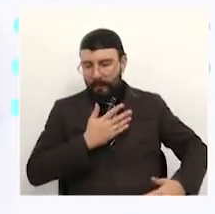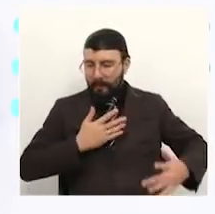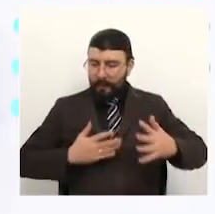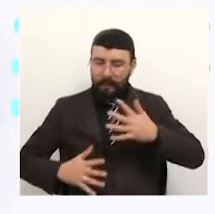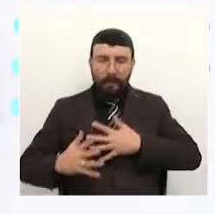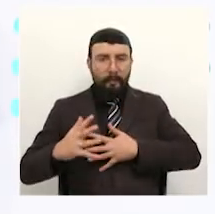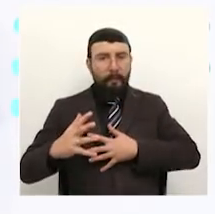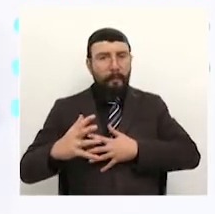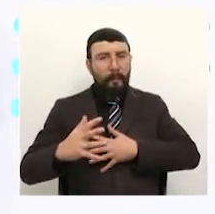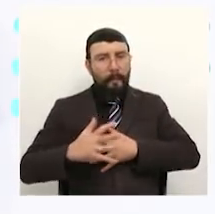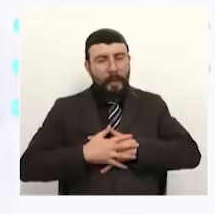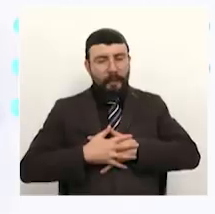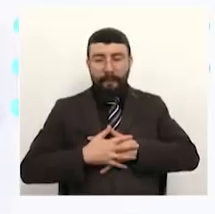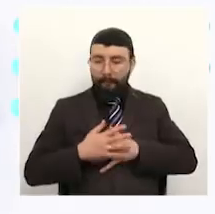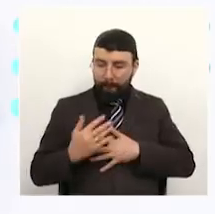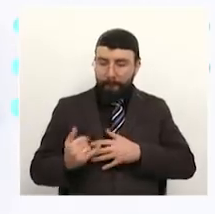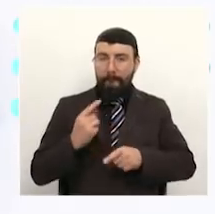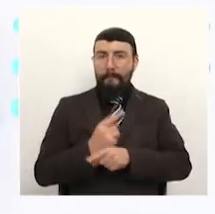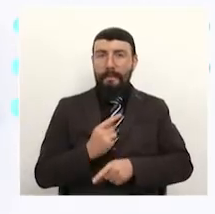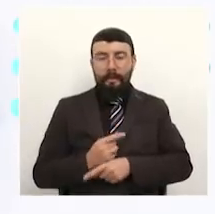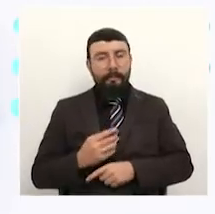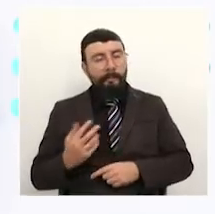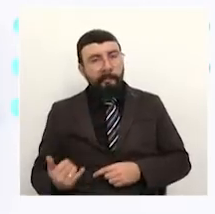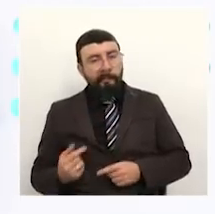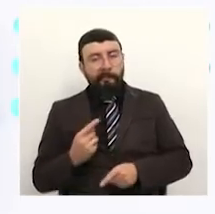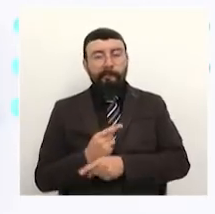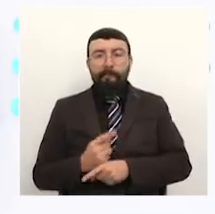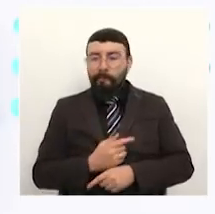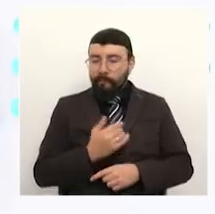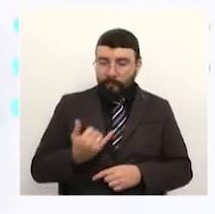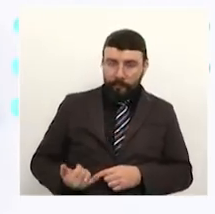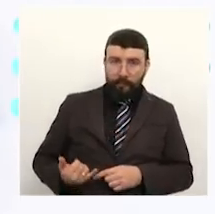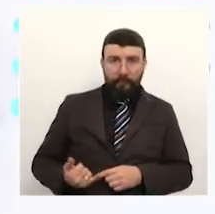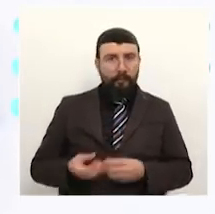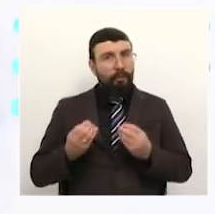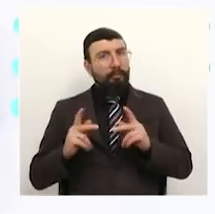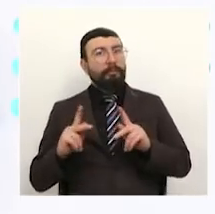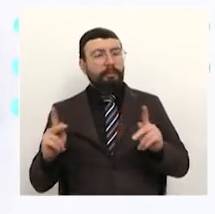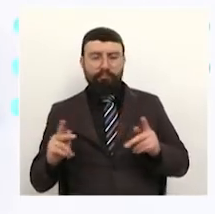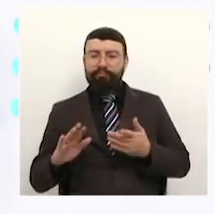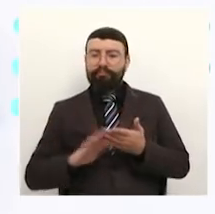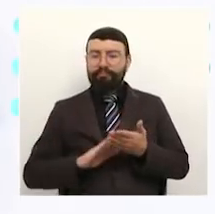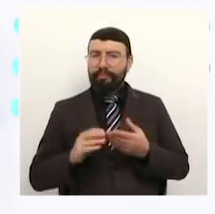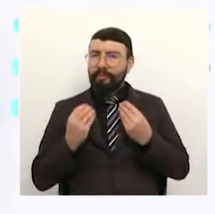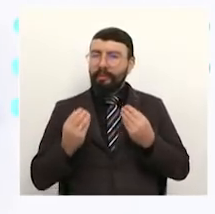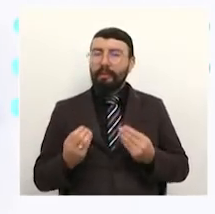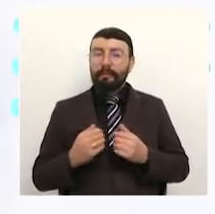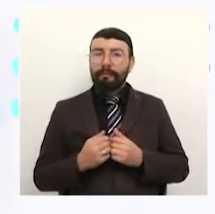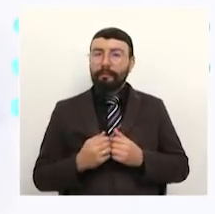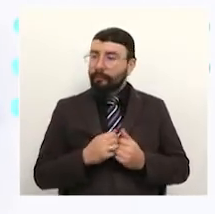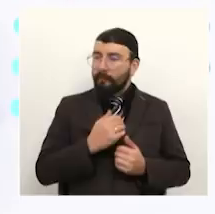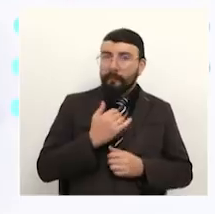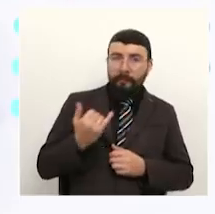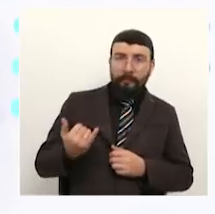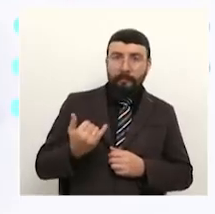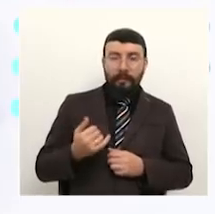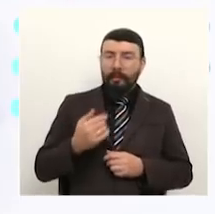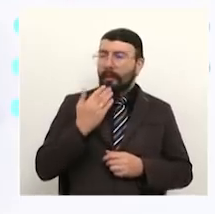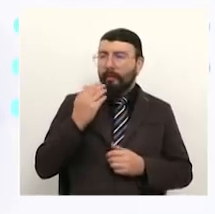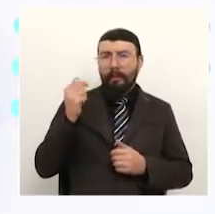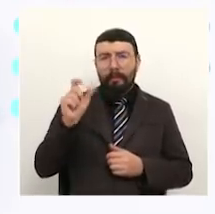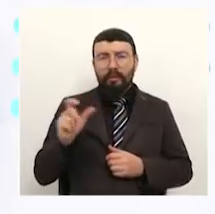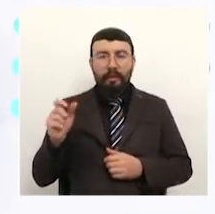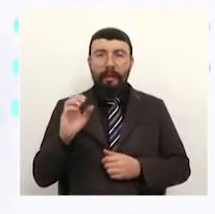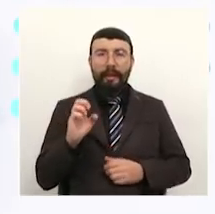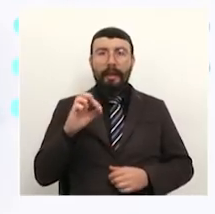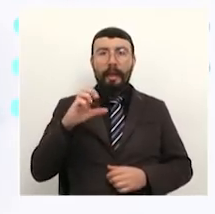antiinflamatoria se produzca a nivel hepático a nivel pulmonar y muchos pacientes mejoran con eso la liberación pacientes con epoc por ejemplo es